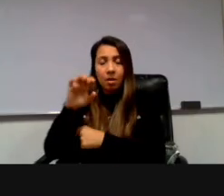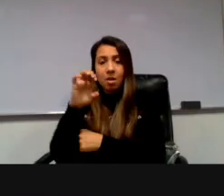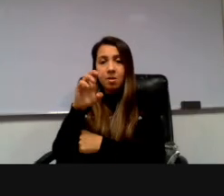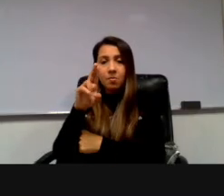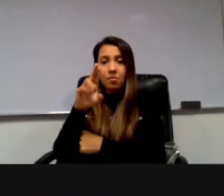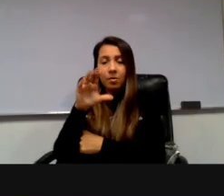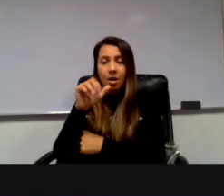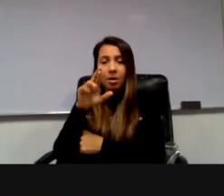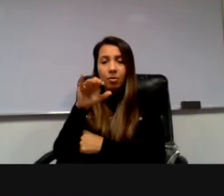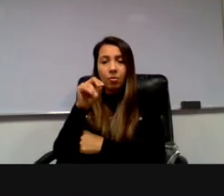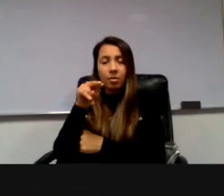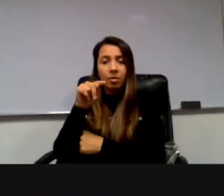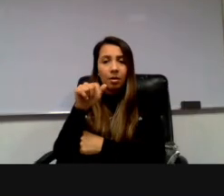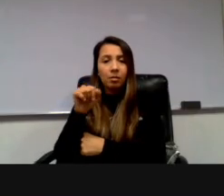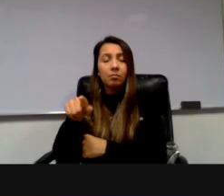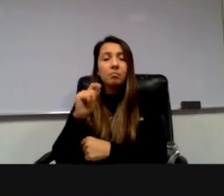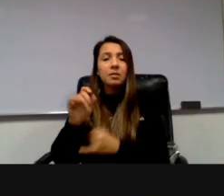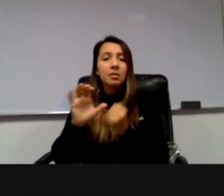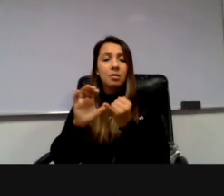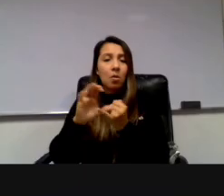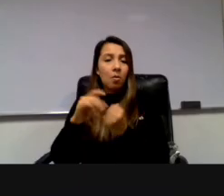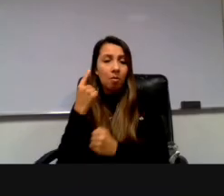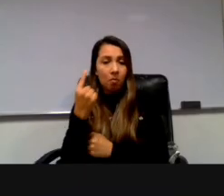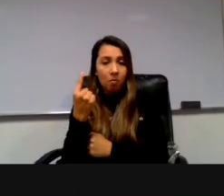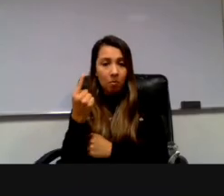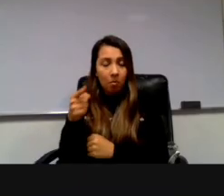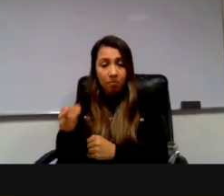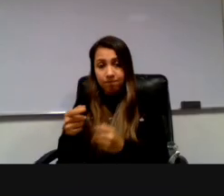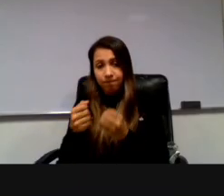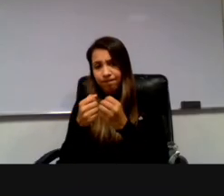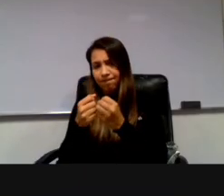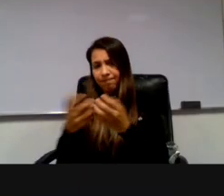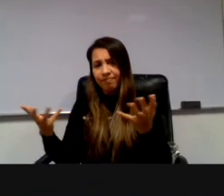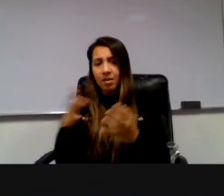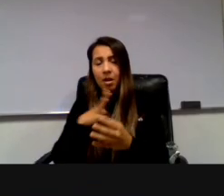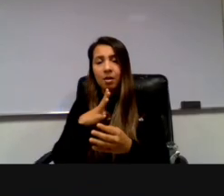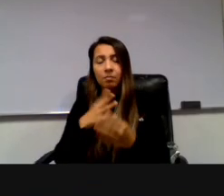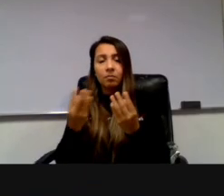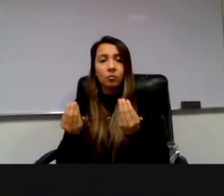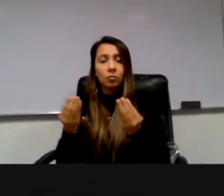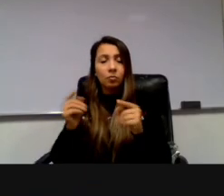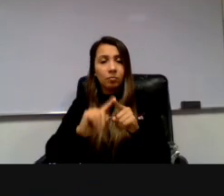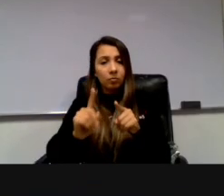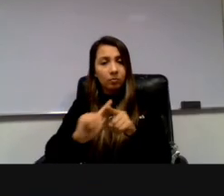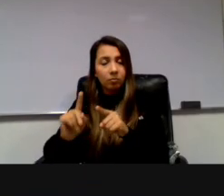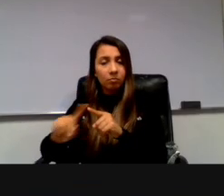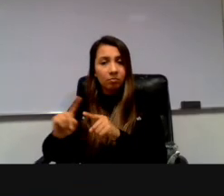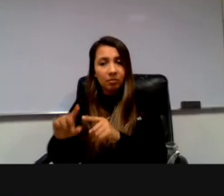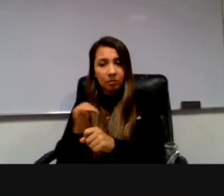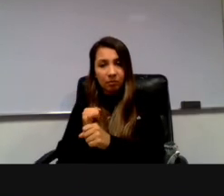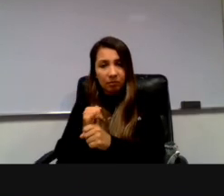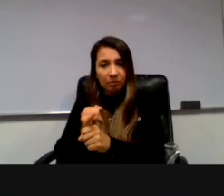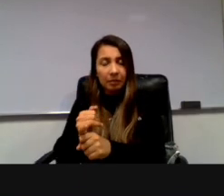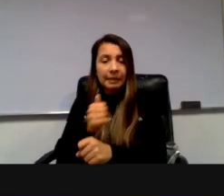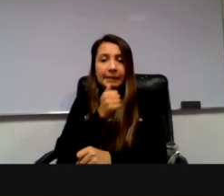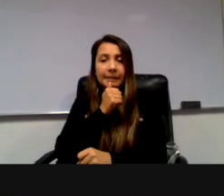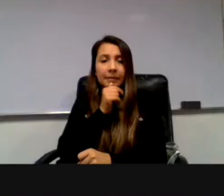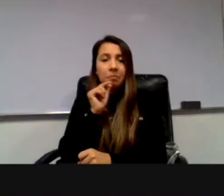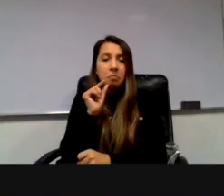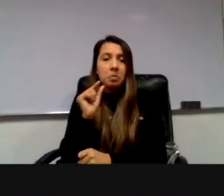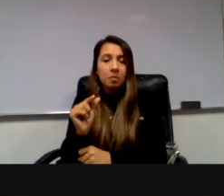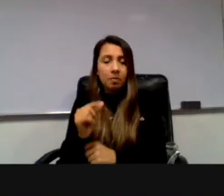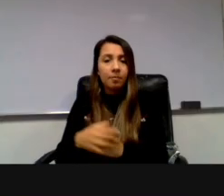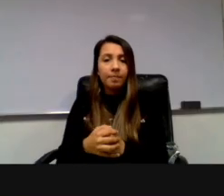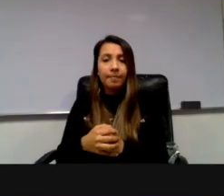ellos unicelulares, ¿no? Hay una enorme diversidad biológica que está relativamente poco explorada, ¿no? Y bueno,